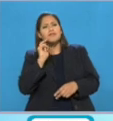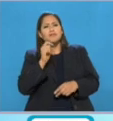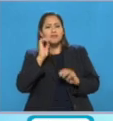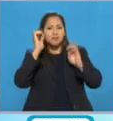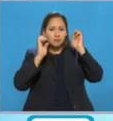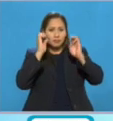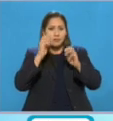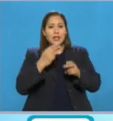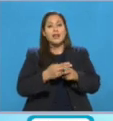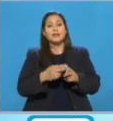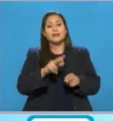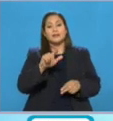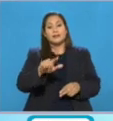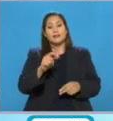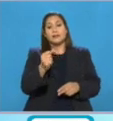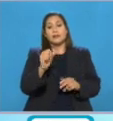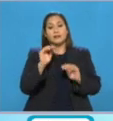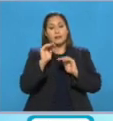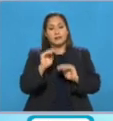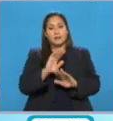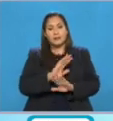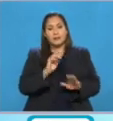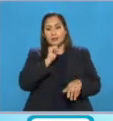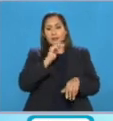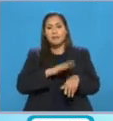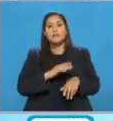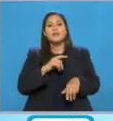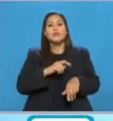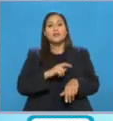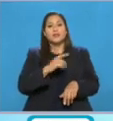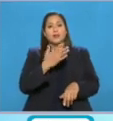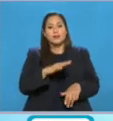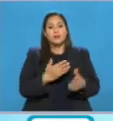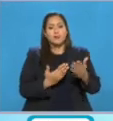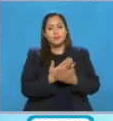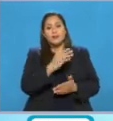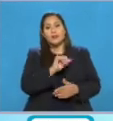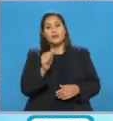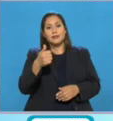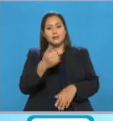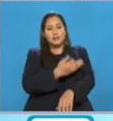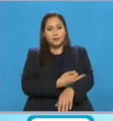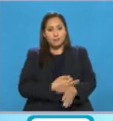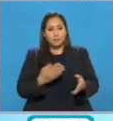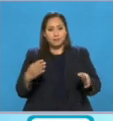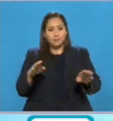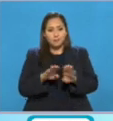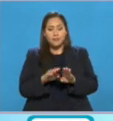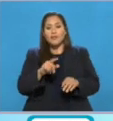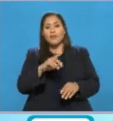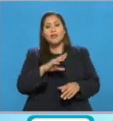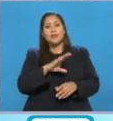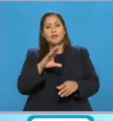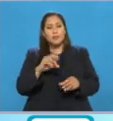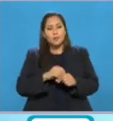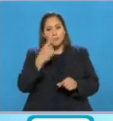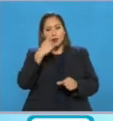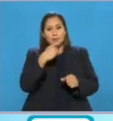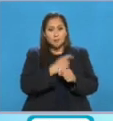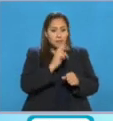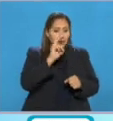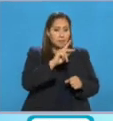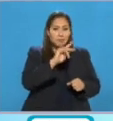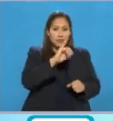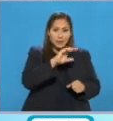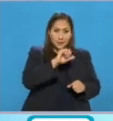exposición? Va a estar hasta el 17 de septiembre, ¿no? El horario es de 10 de la mañana a 6 de la tarde, y yo creo que es un buen combo para ir primero a ver a Picasso